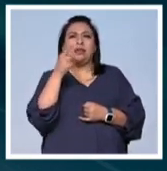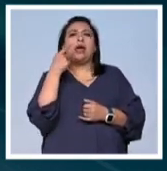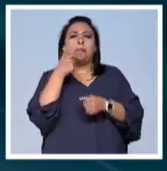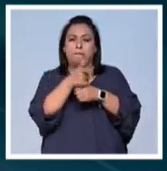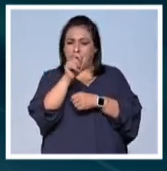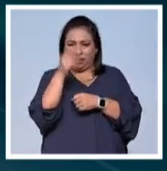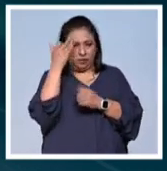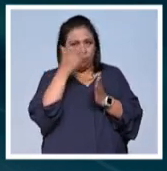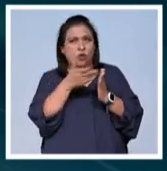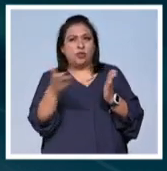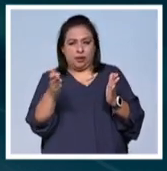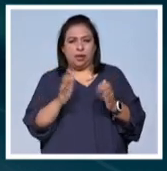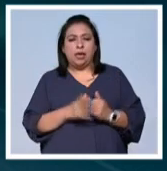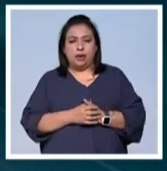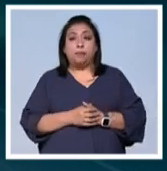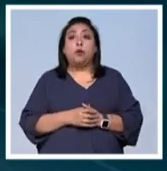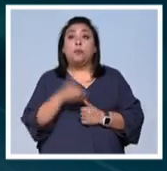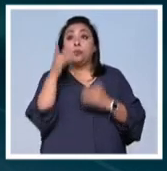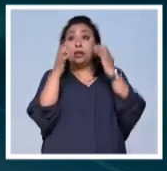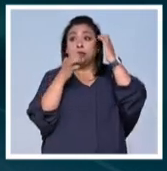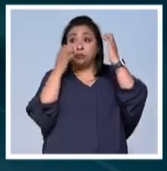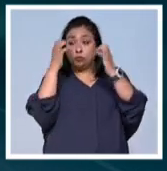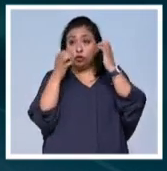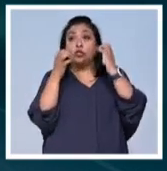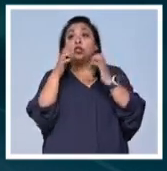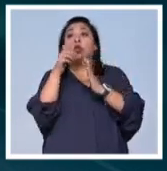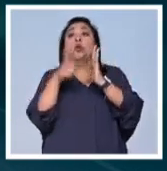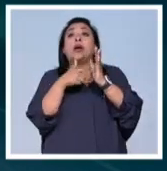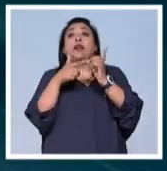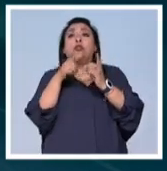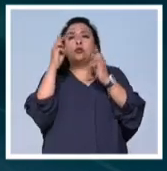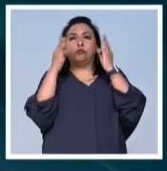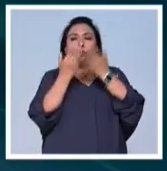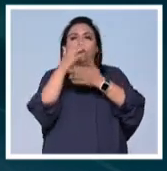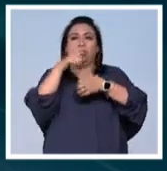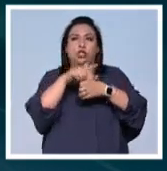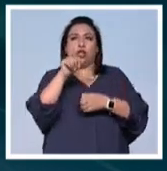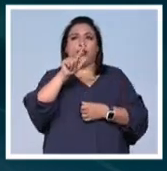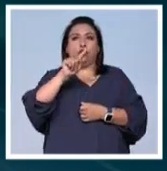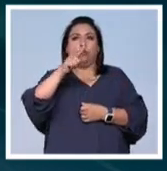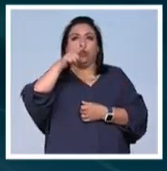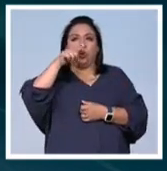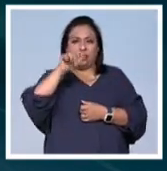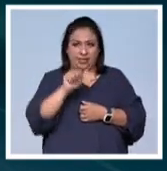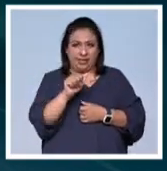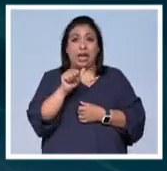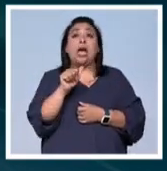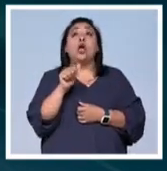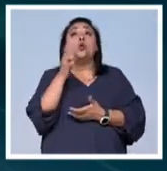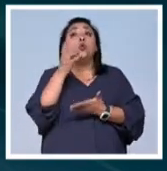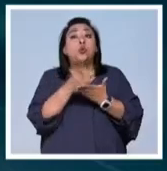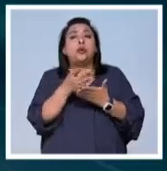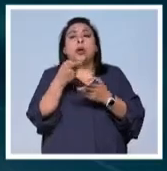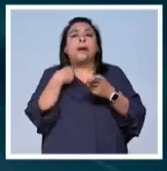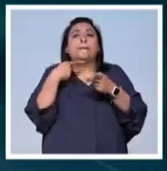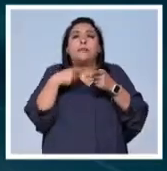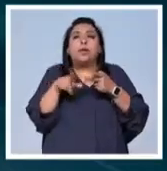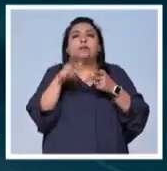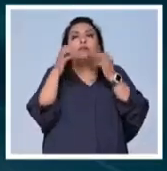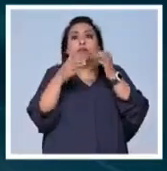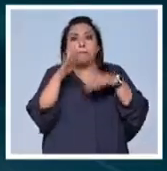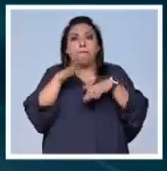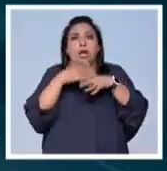en la misma época la exposición se encuentra en el vestíbulo del Museo Nacional de Antropología e Historia y solo es el preámbulo de